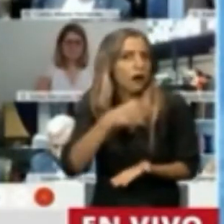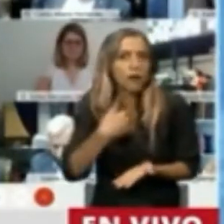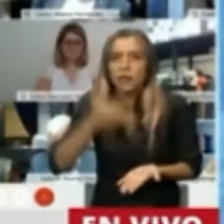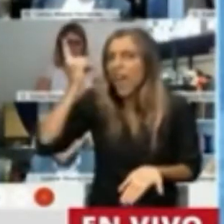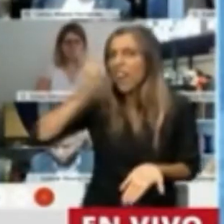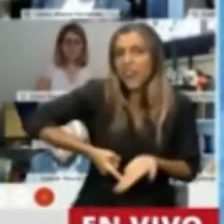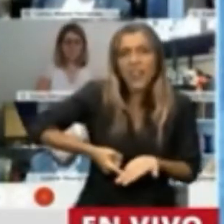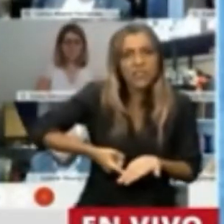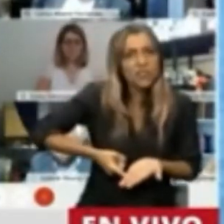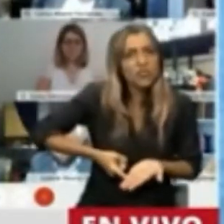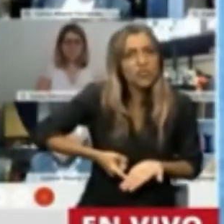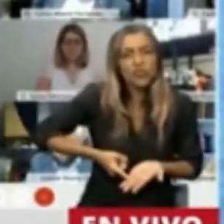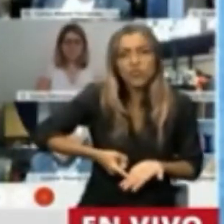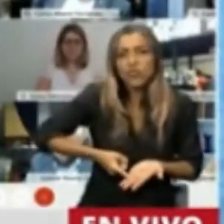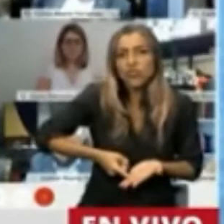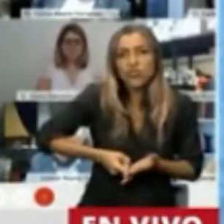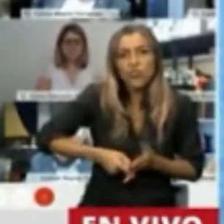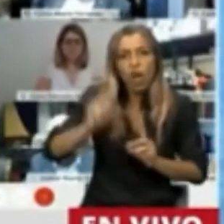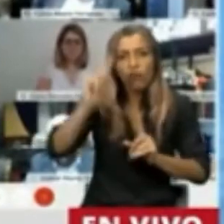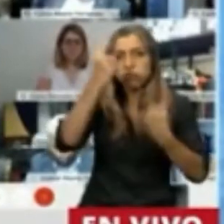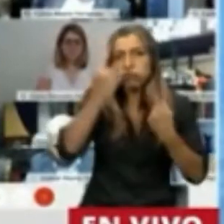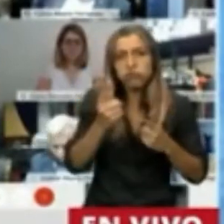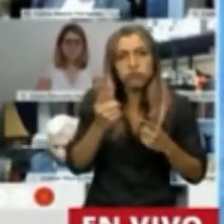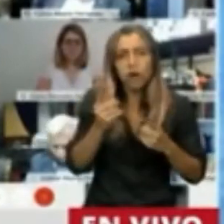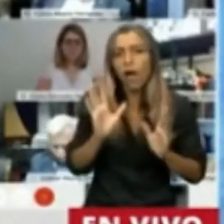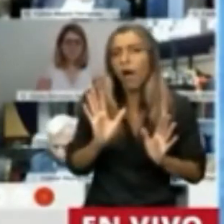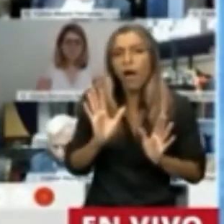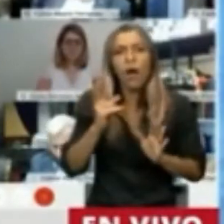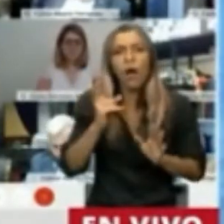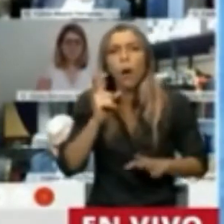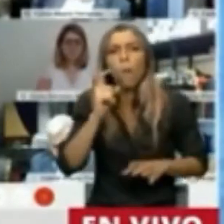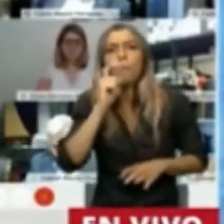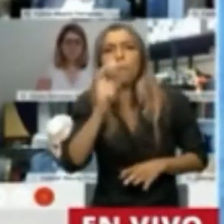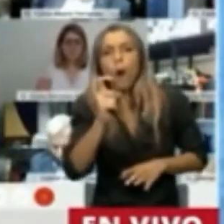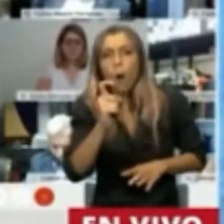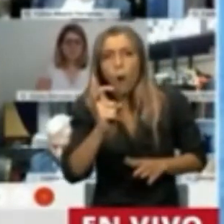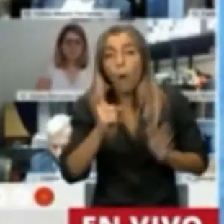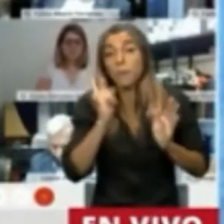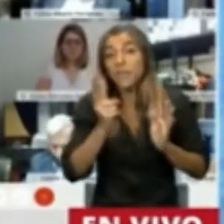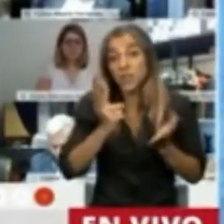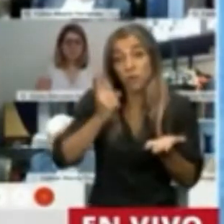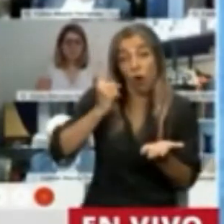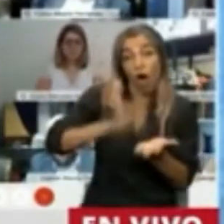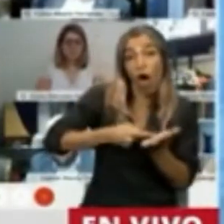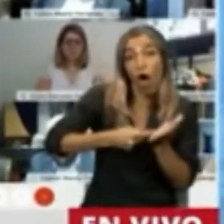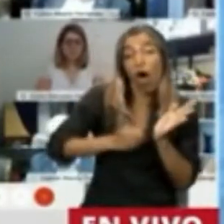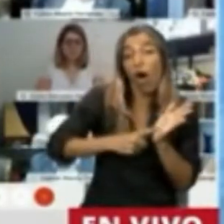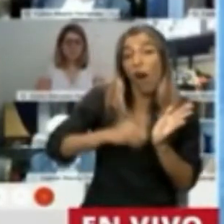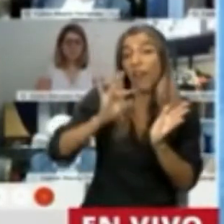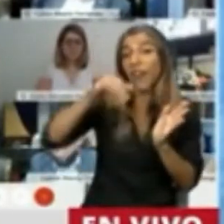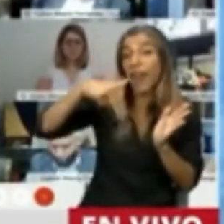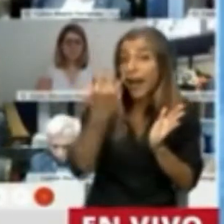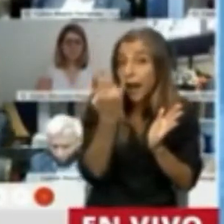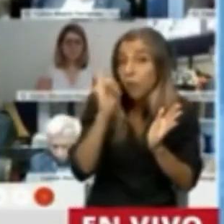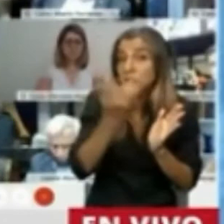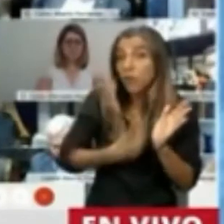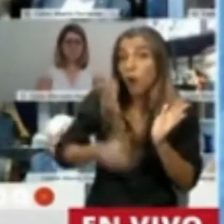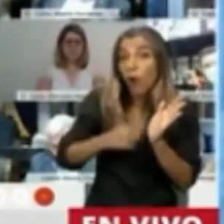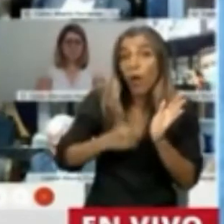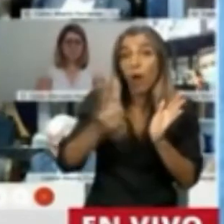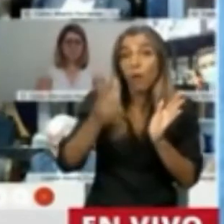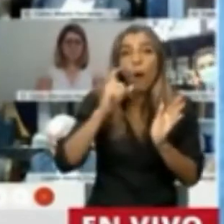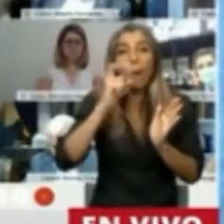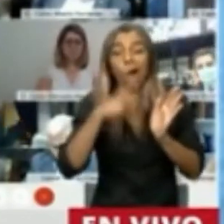argentina puede tomar medidas que sean violentando las de los propios decretos de necesidad o urgencia del